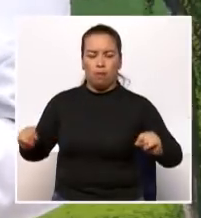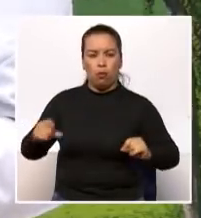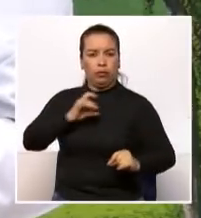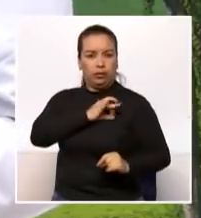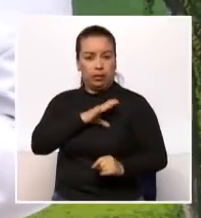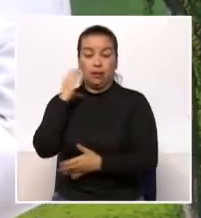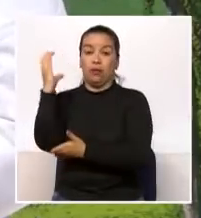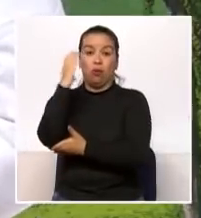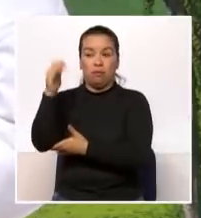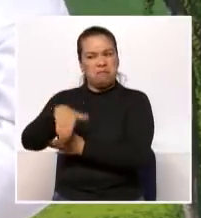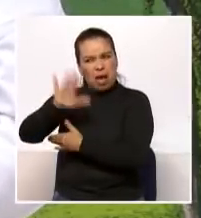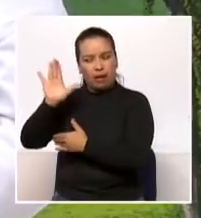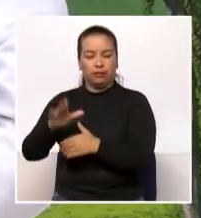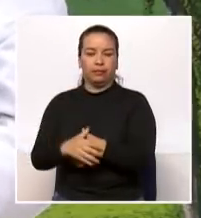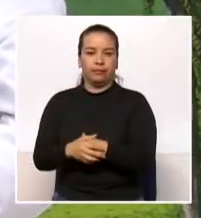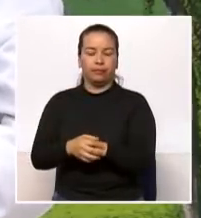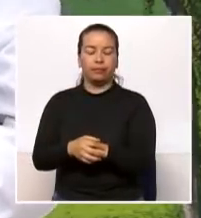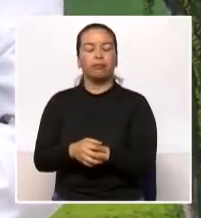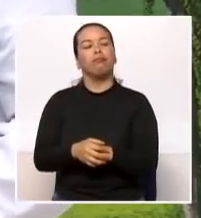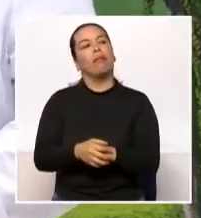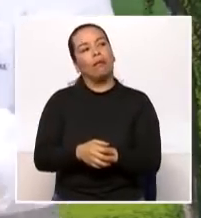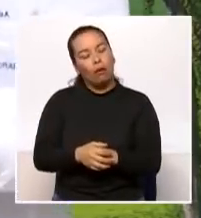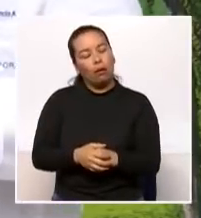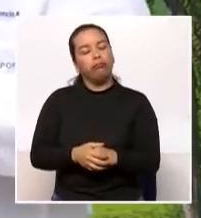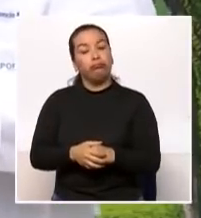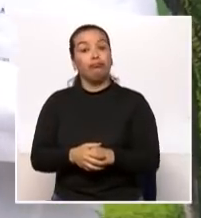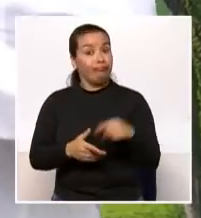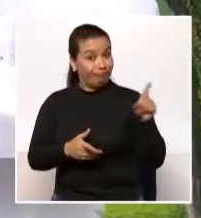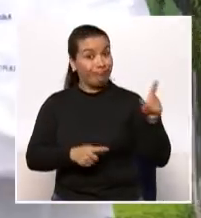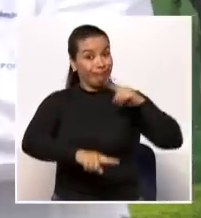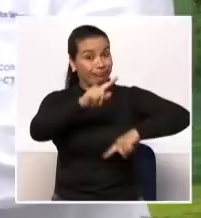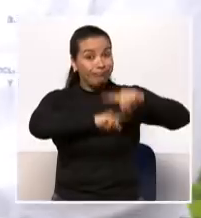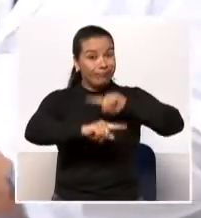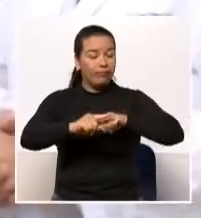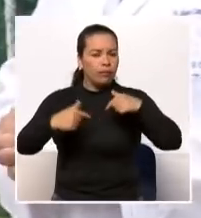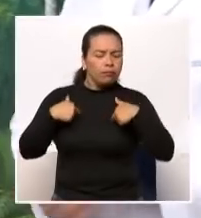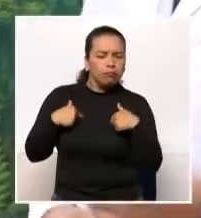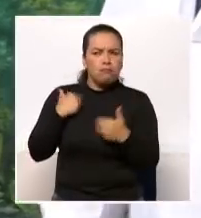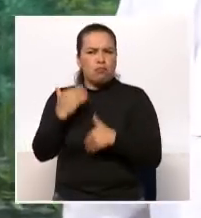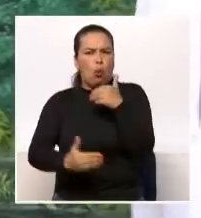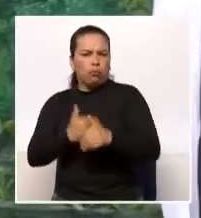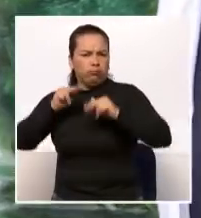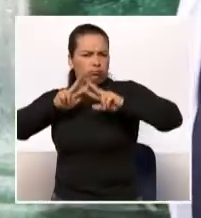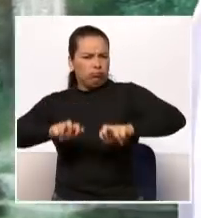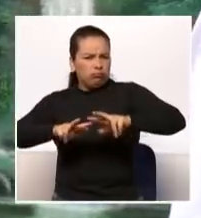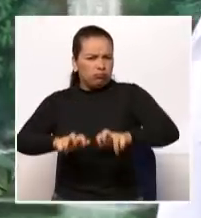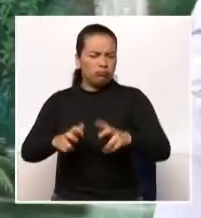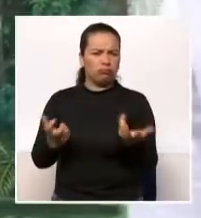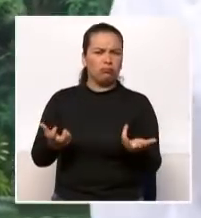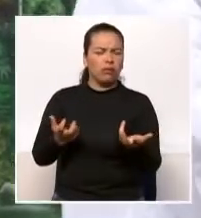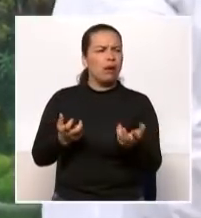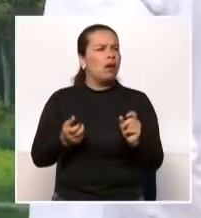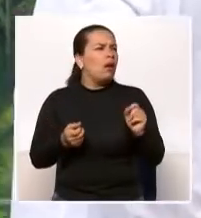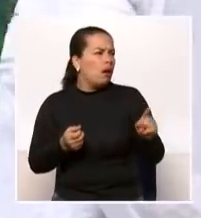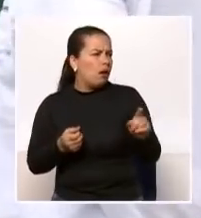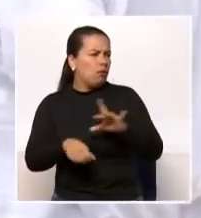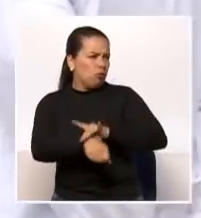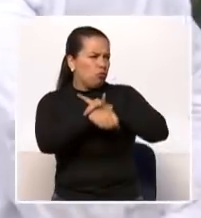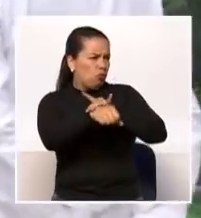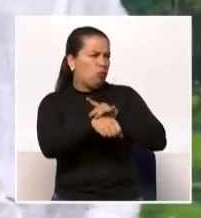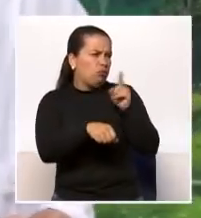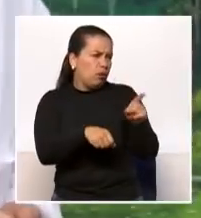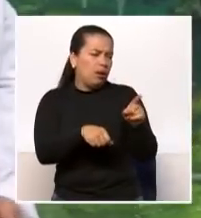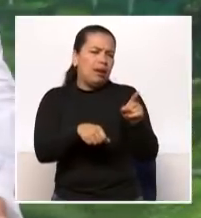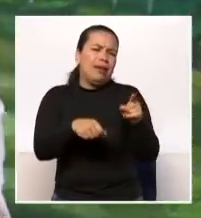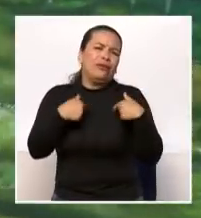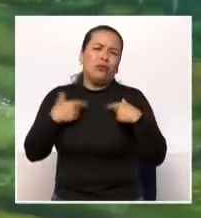Colombia. Y entonces uno está en todo este proceso de, digamos, de estudio. Venga, doctor Juan Carlos, vamos, yo